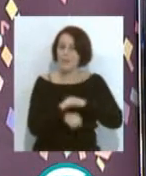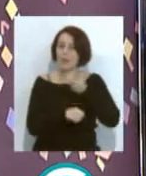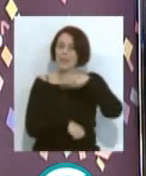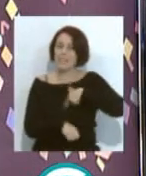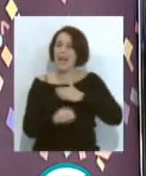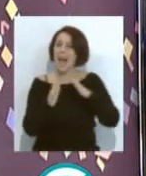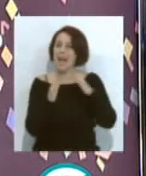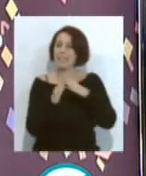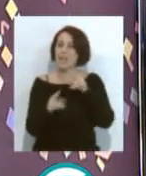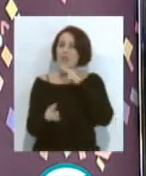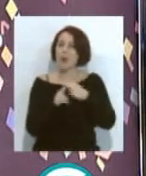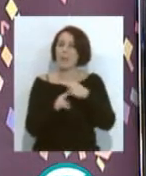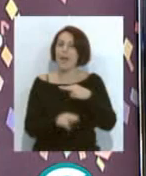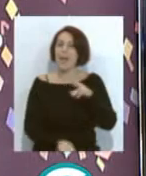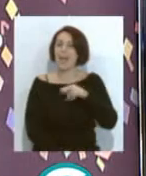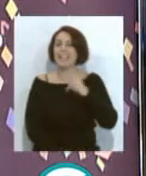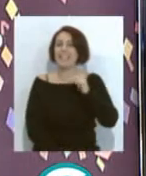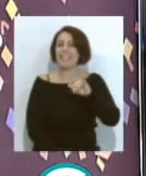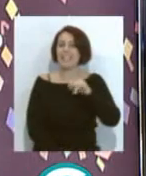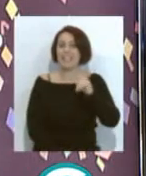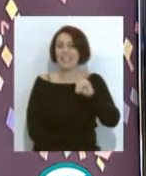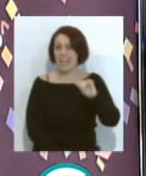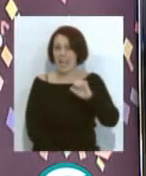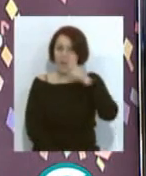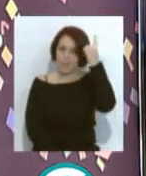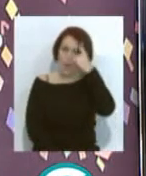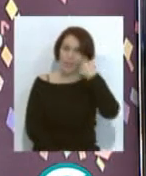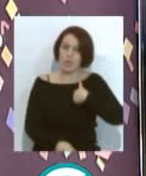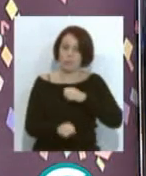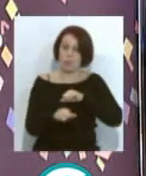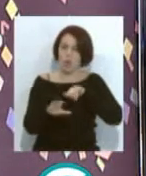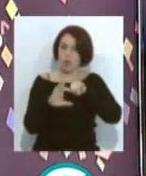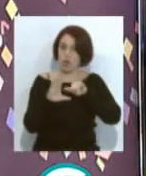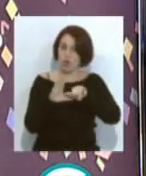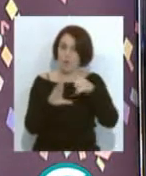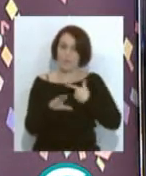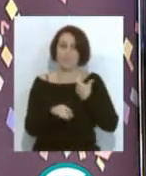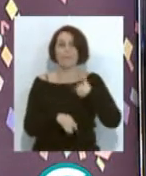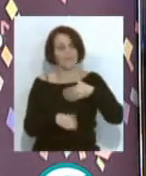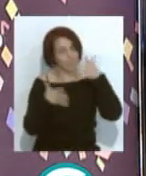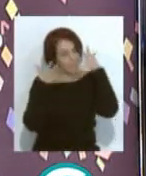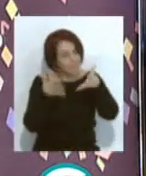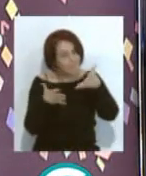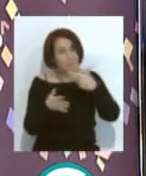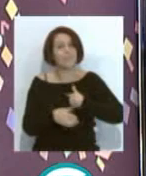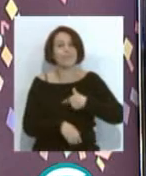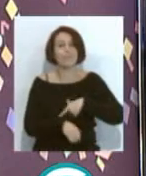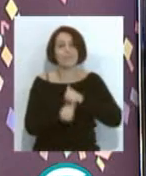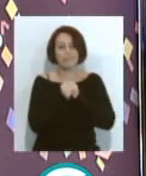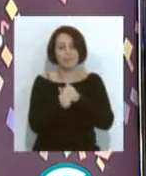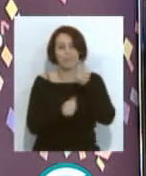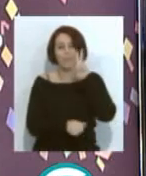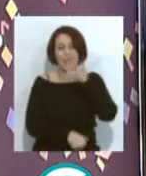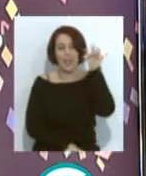esta casa, Enrique García Rosado, Quique Remolino, que a través de su canal de YouTube, que también por supuesto le recomendamos que siga,